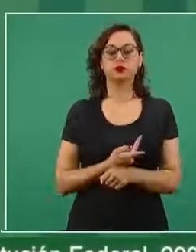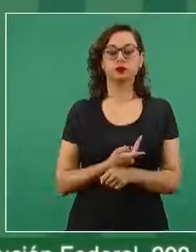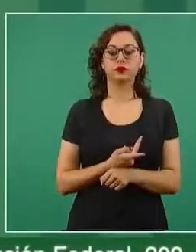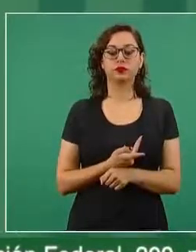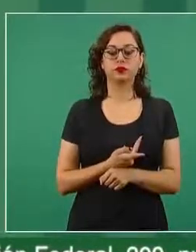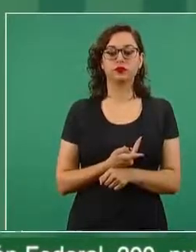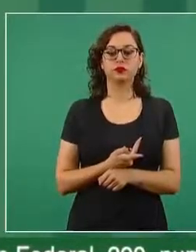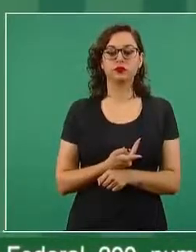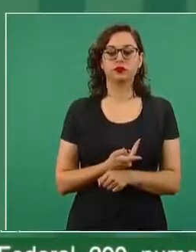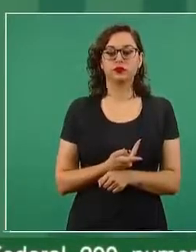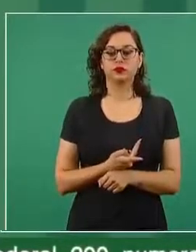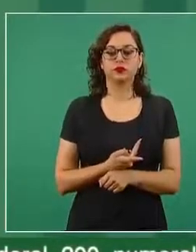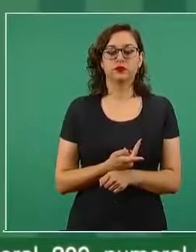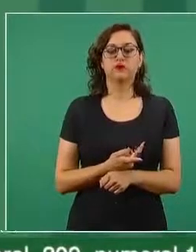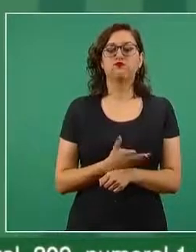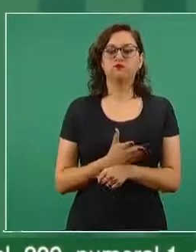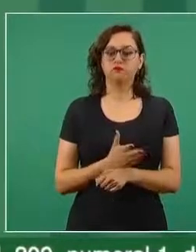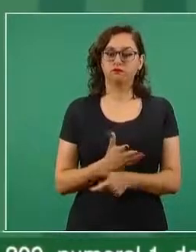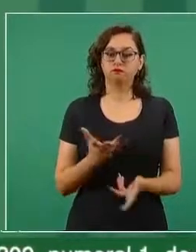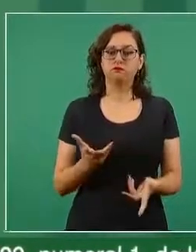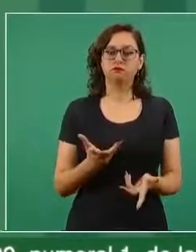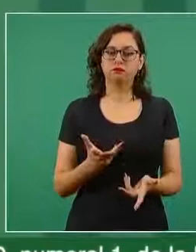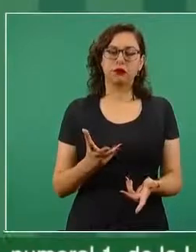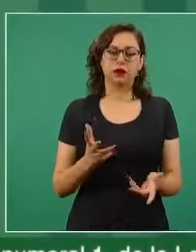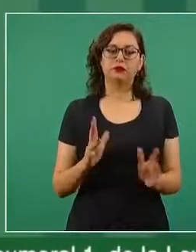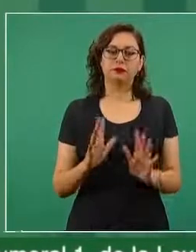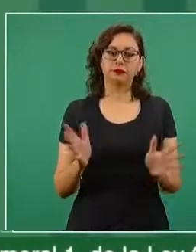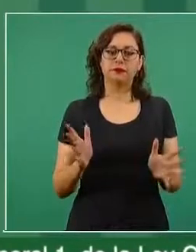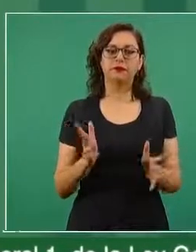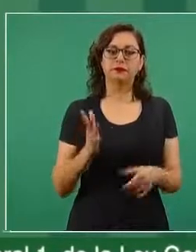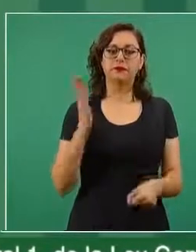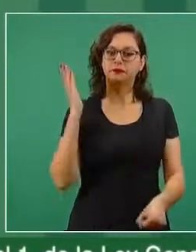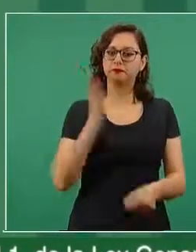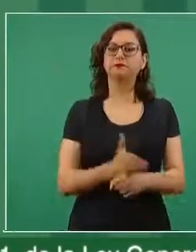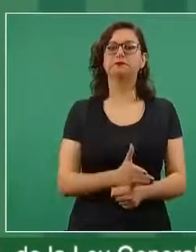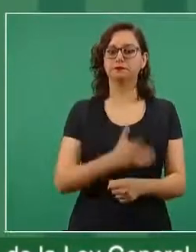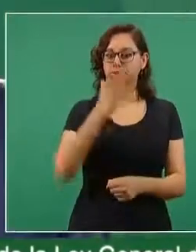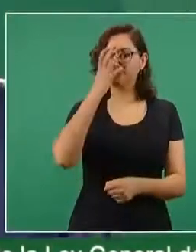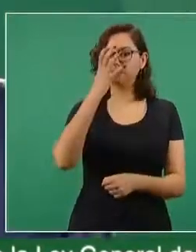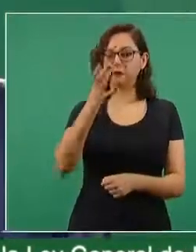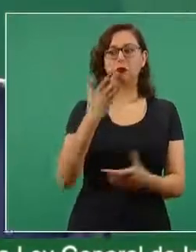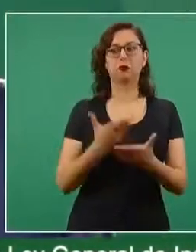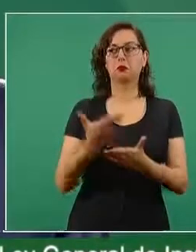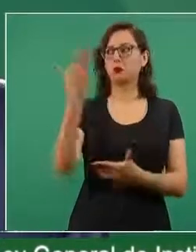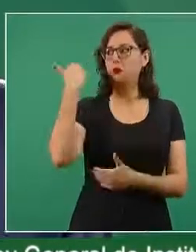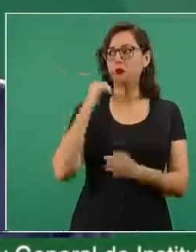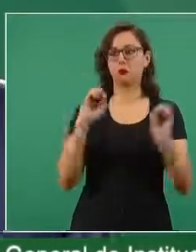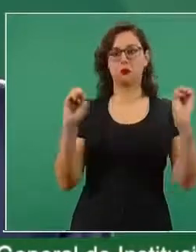se castiga. Hay un auténtico Estado de Derecho que no había antes.